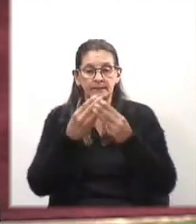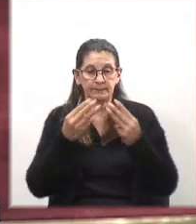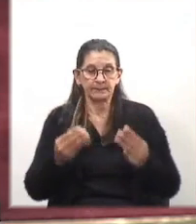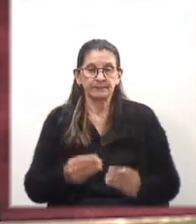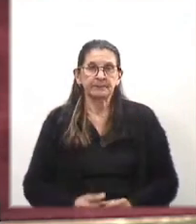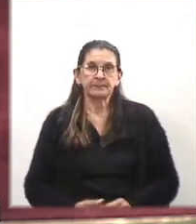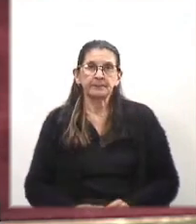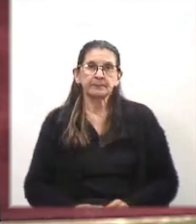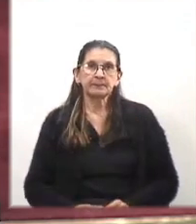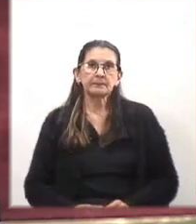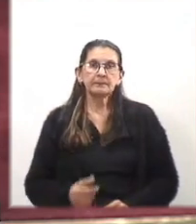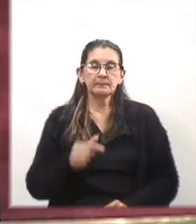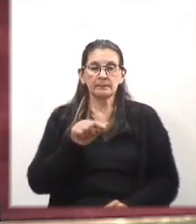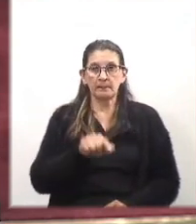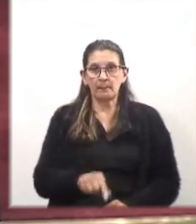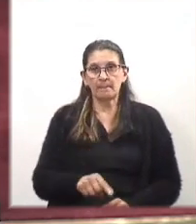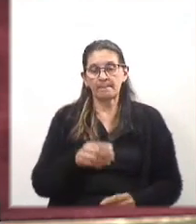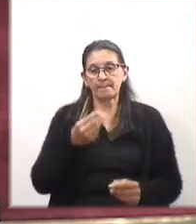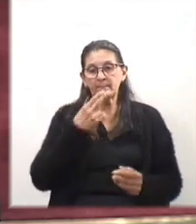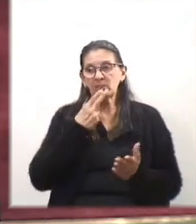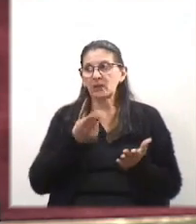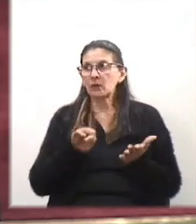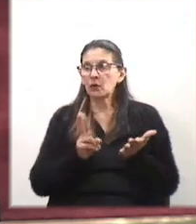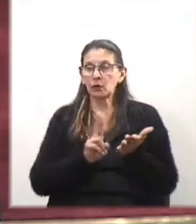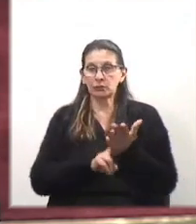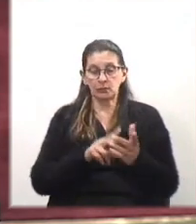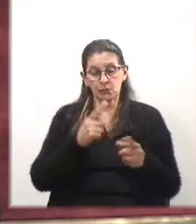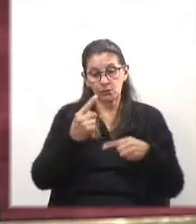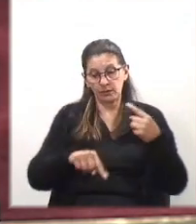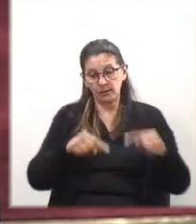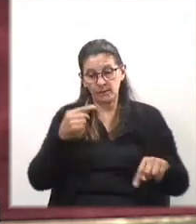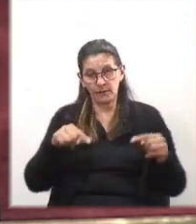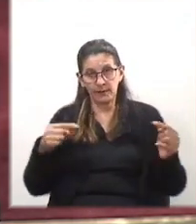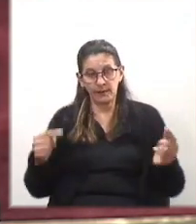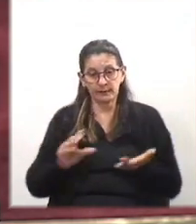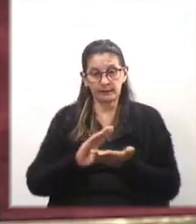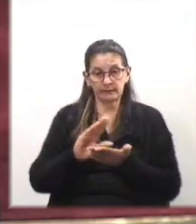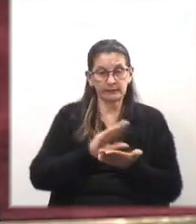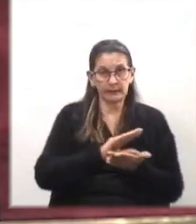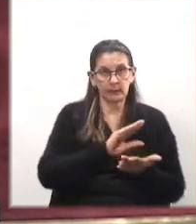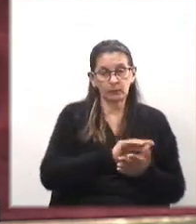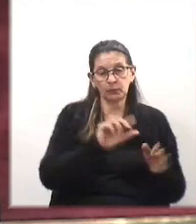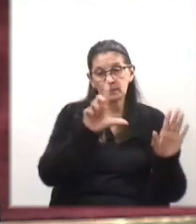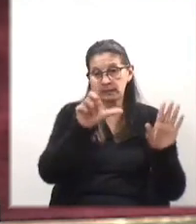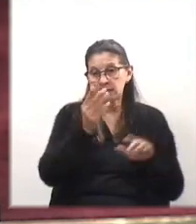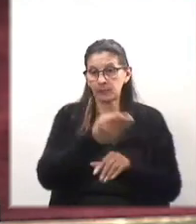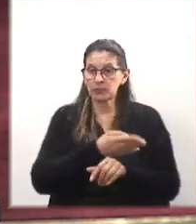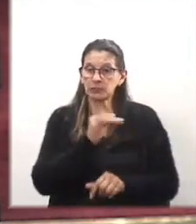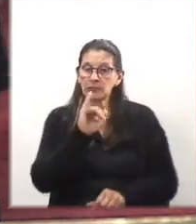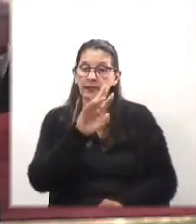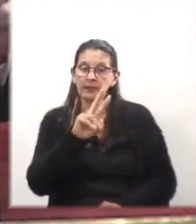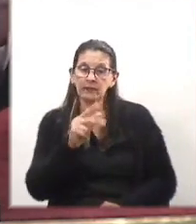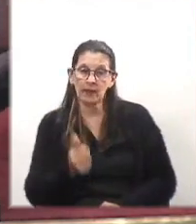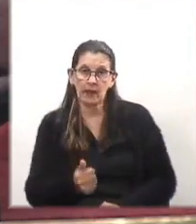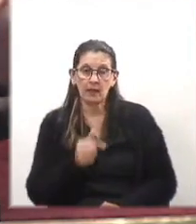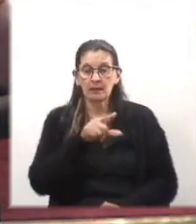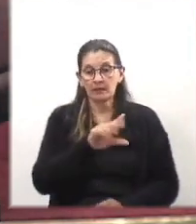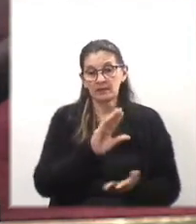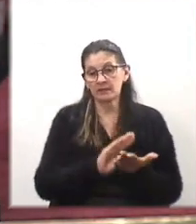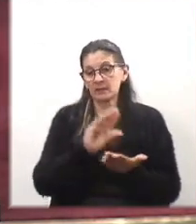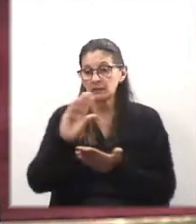intergeneracional, mediante la contribución de diferentes tributos, entre ellos el 7% de IVA, que es